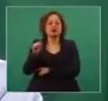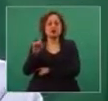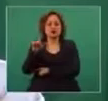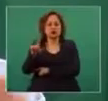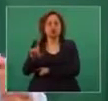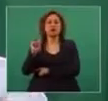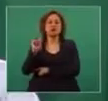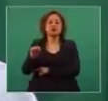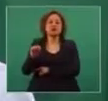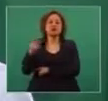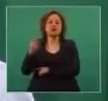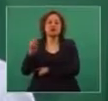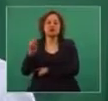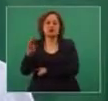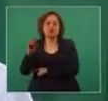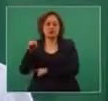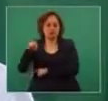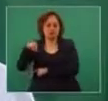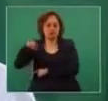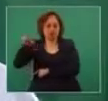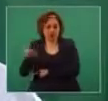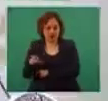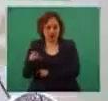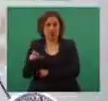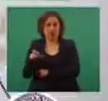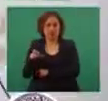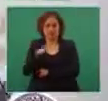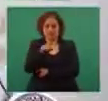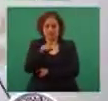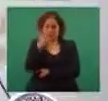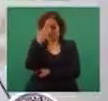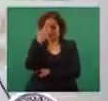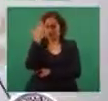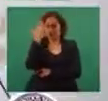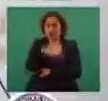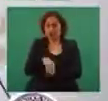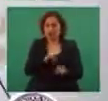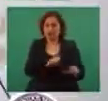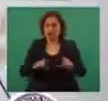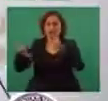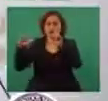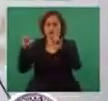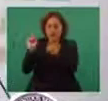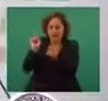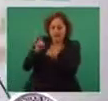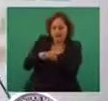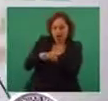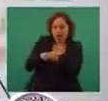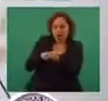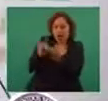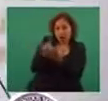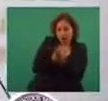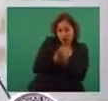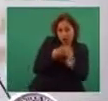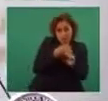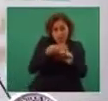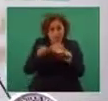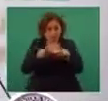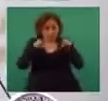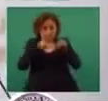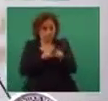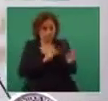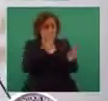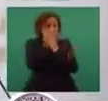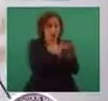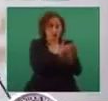mivacuna.salud.gov.mx. Y recordar que el registro no determina el orden de aplicación, pero sí es muy importante registrarse porque